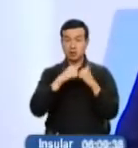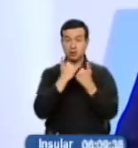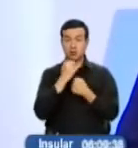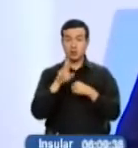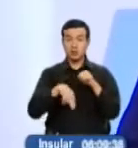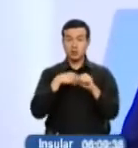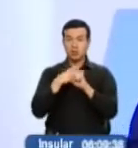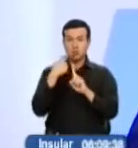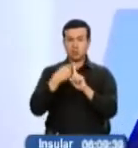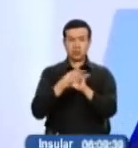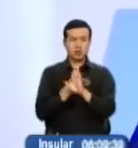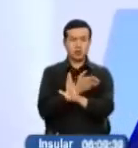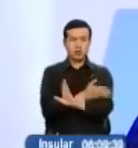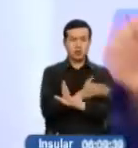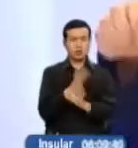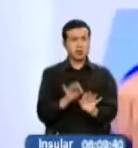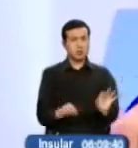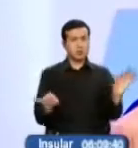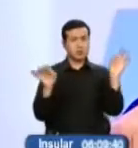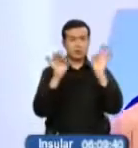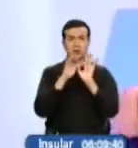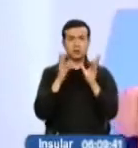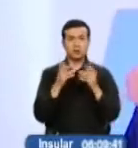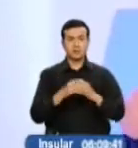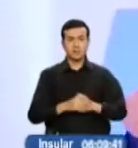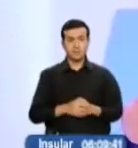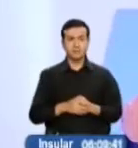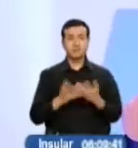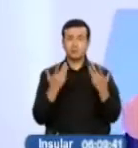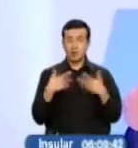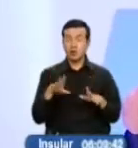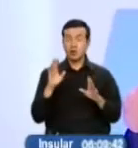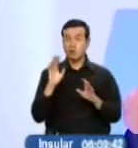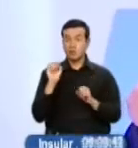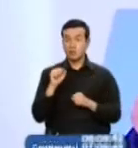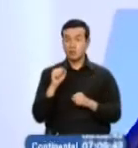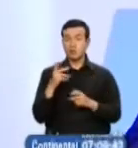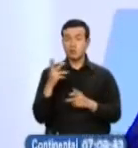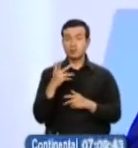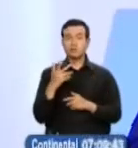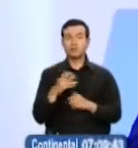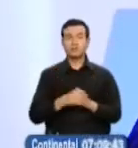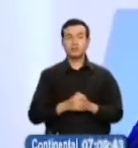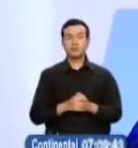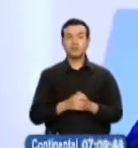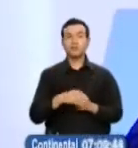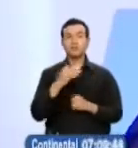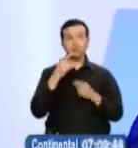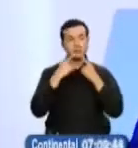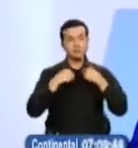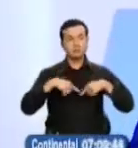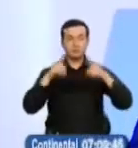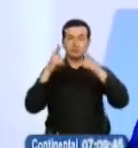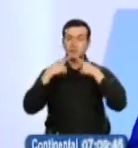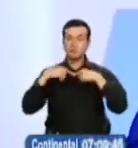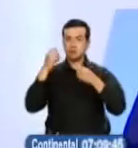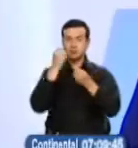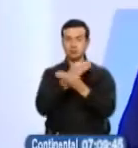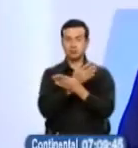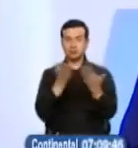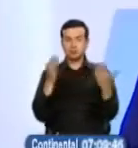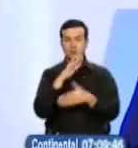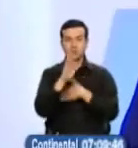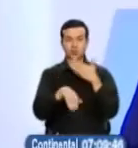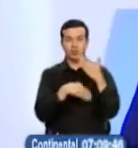Nacional el mes pasado es fundamental porque precisamente permite que se pueda hacer pública la información que